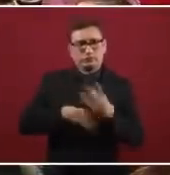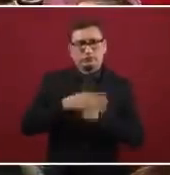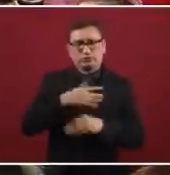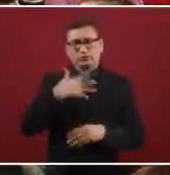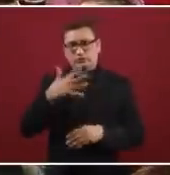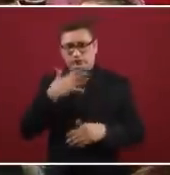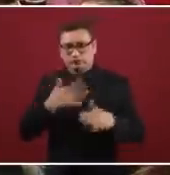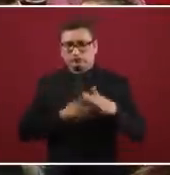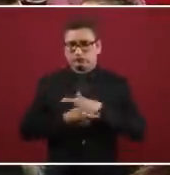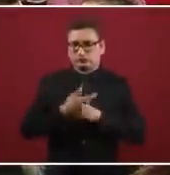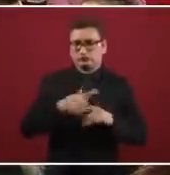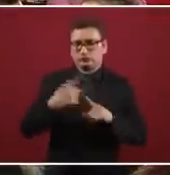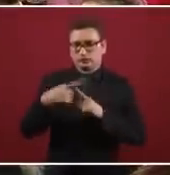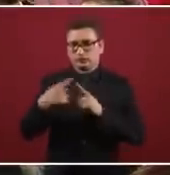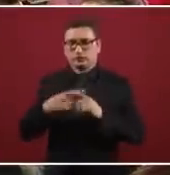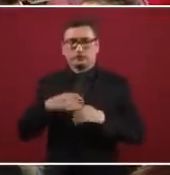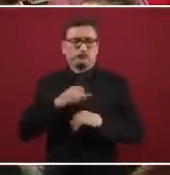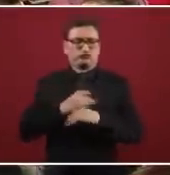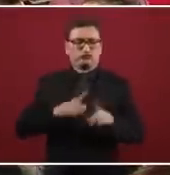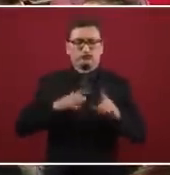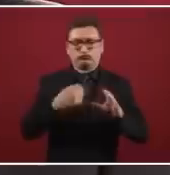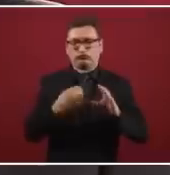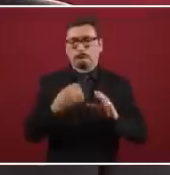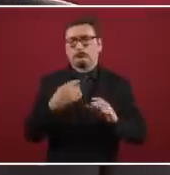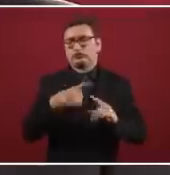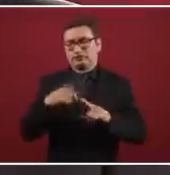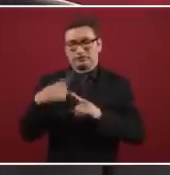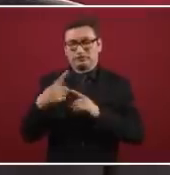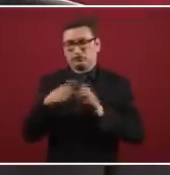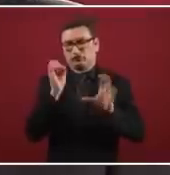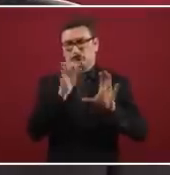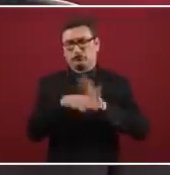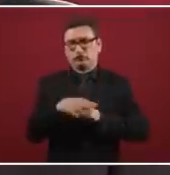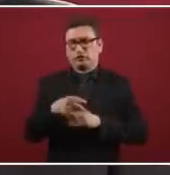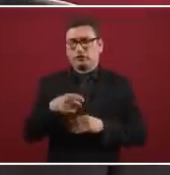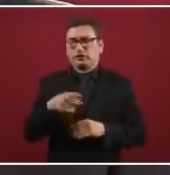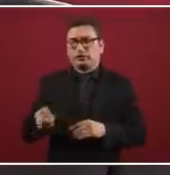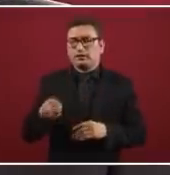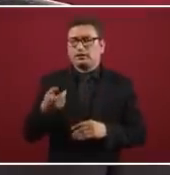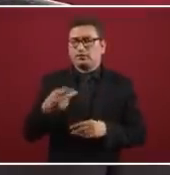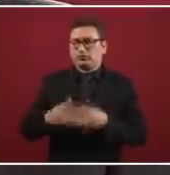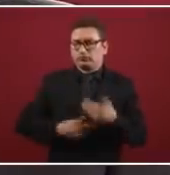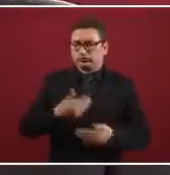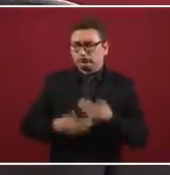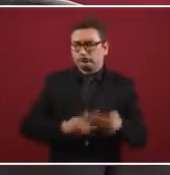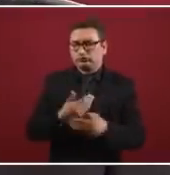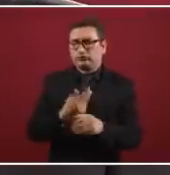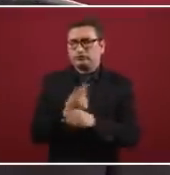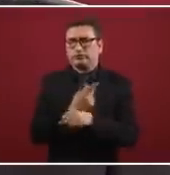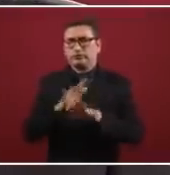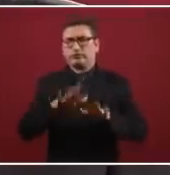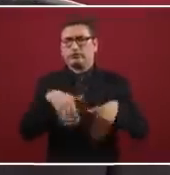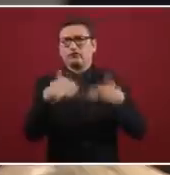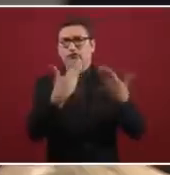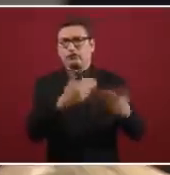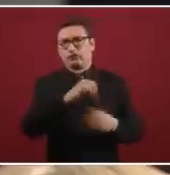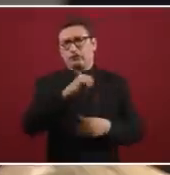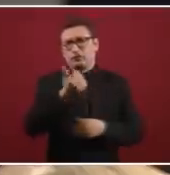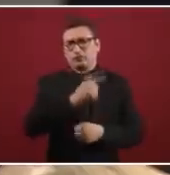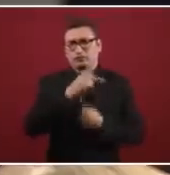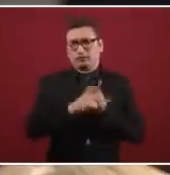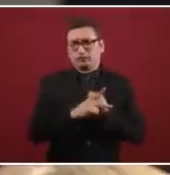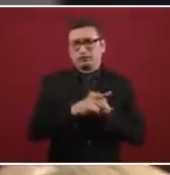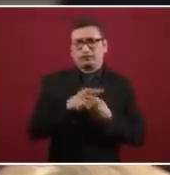transacciones irregulares electrónicas. Y bueno, preguntarle la opinión respecto de este tipo de procedimientos que se llevan a cabo fuera del país en torno